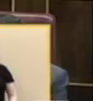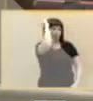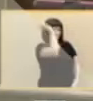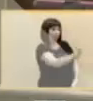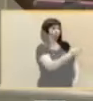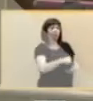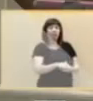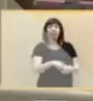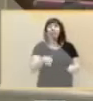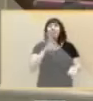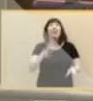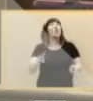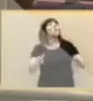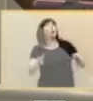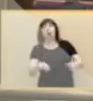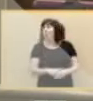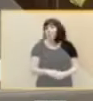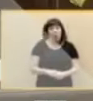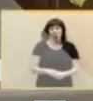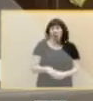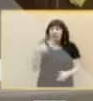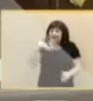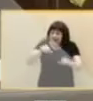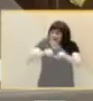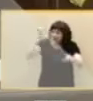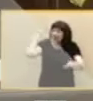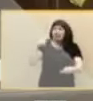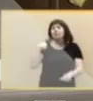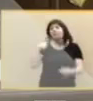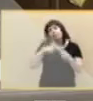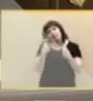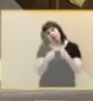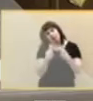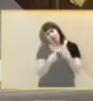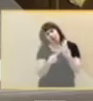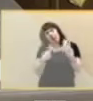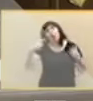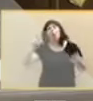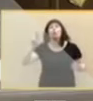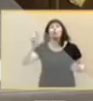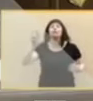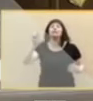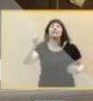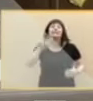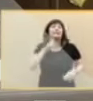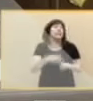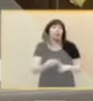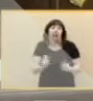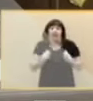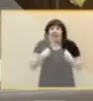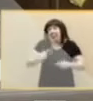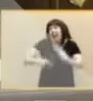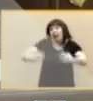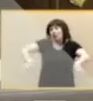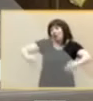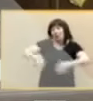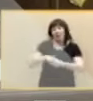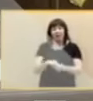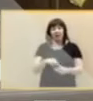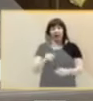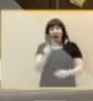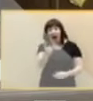Vamos a hacer una nanopausa. Yo creo que lo que debería ser un discurso se ha convertido en una intervención. Y sin llegar, porque a Luis no le gusta que